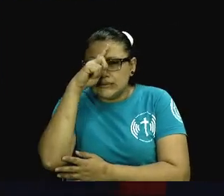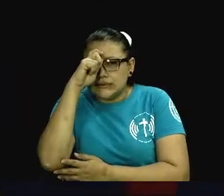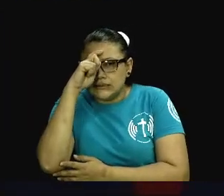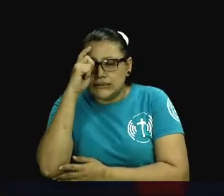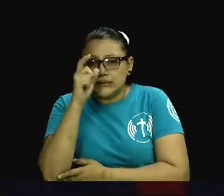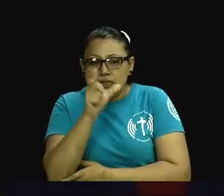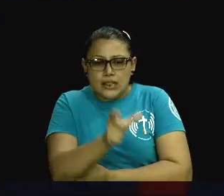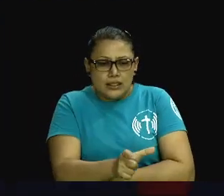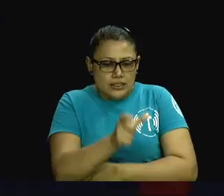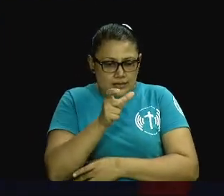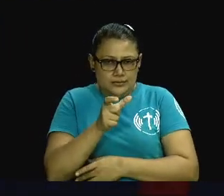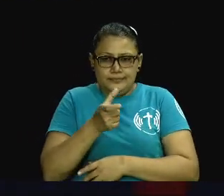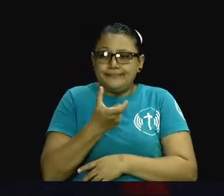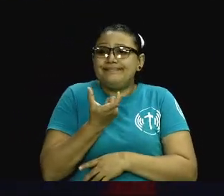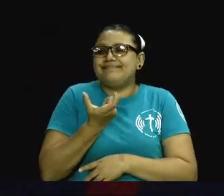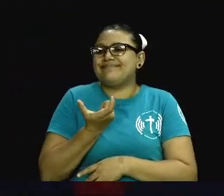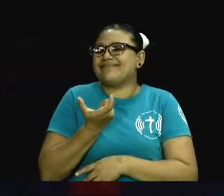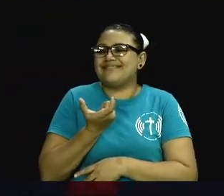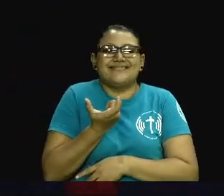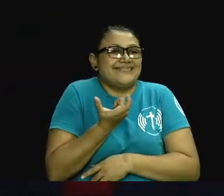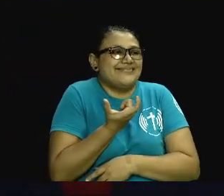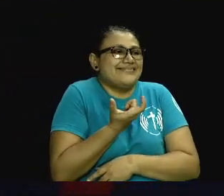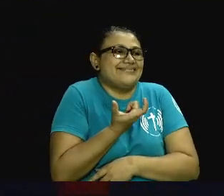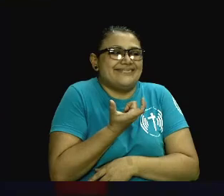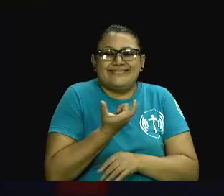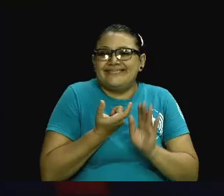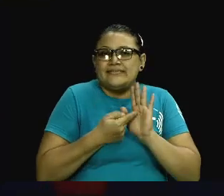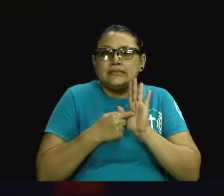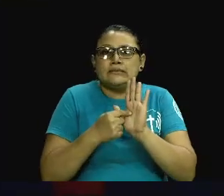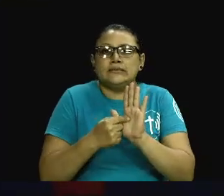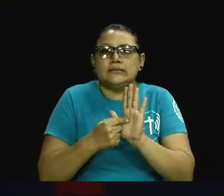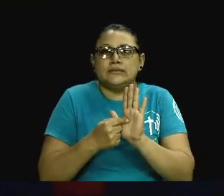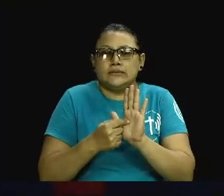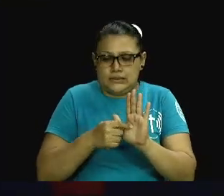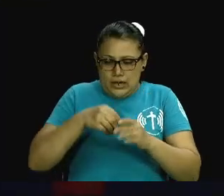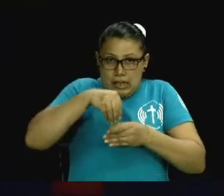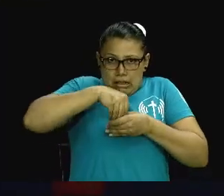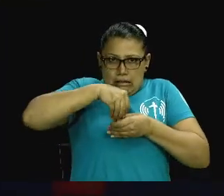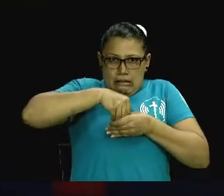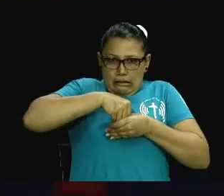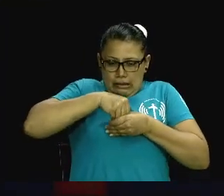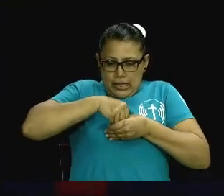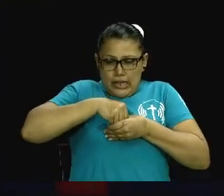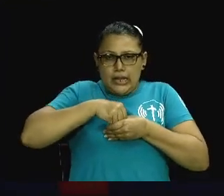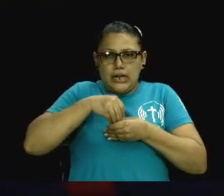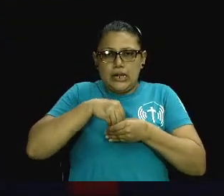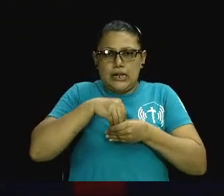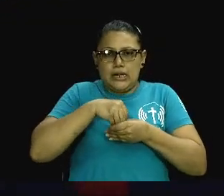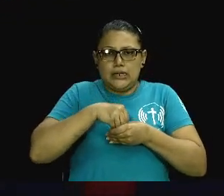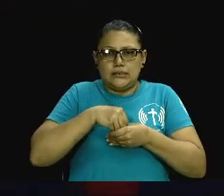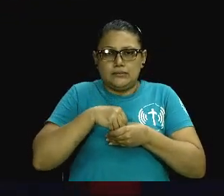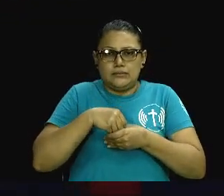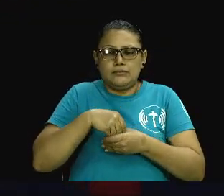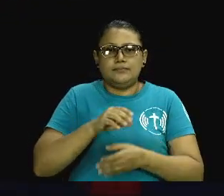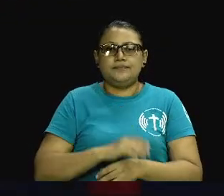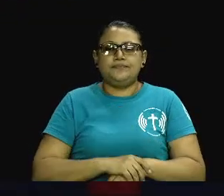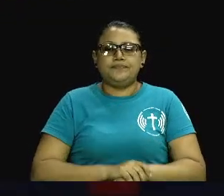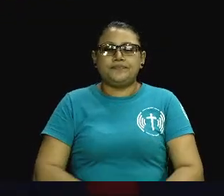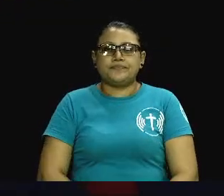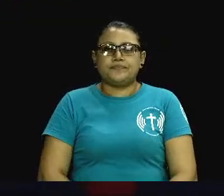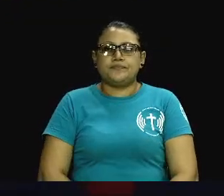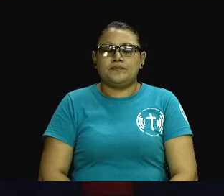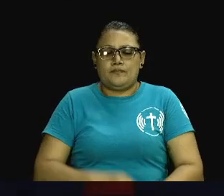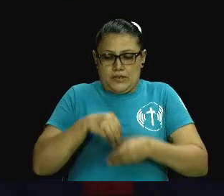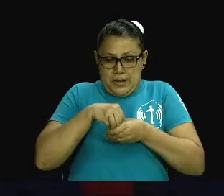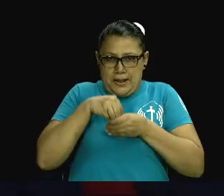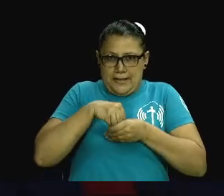tarjetita de alguien de la tarjeta de presentación y la andas en tu cartera los hombres en su cartera aquí las mujeres en las otras así